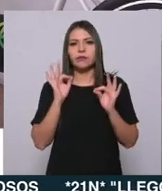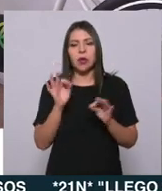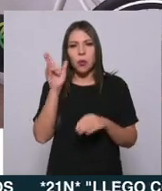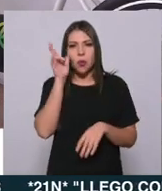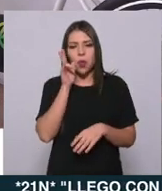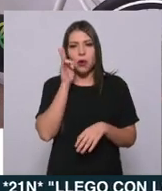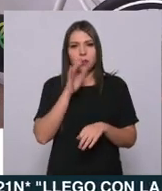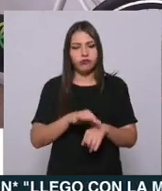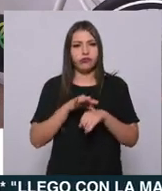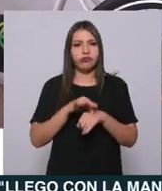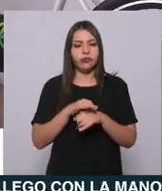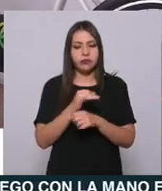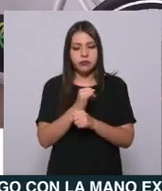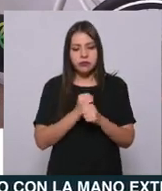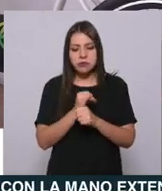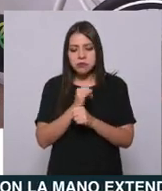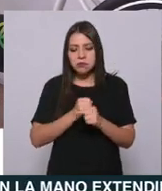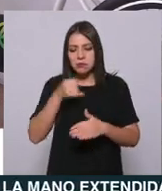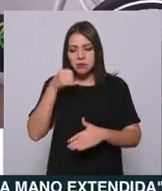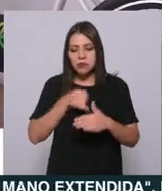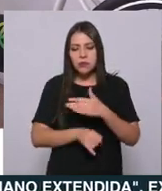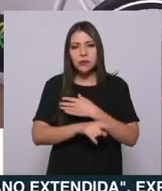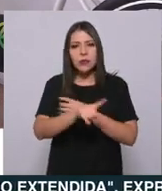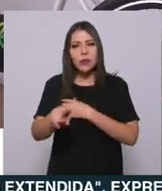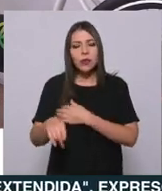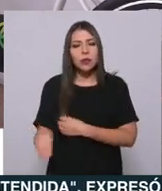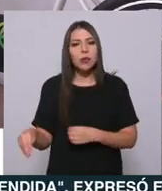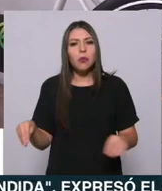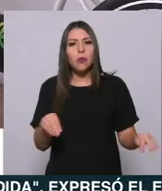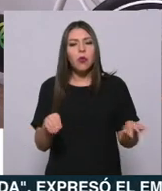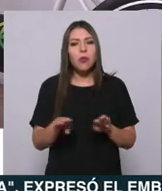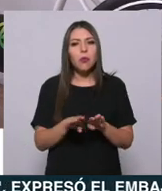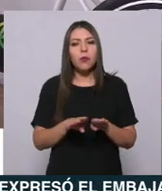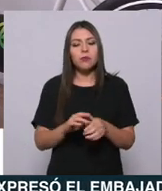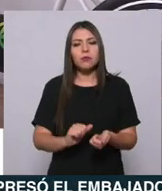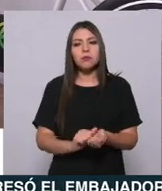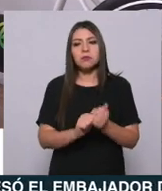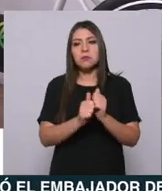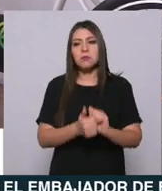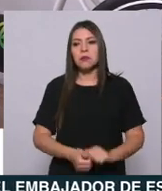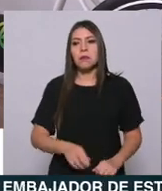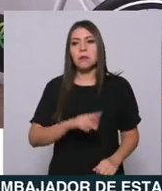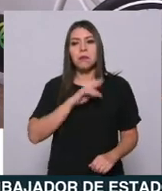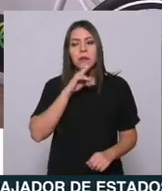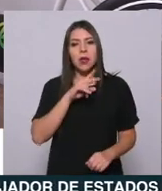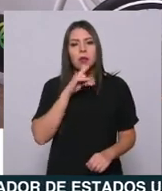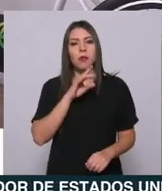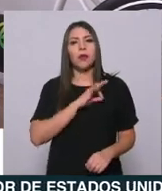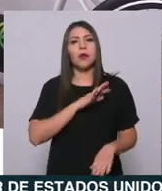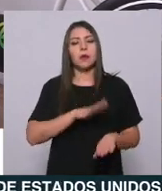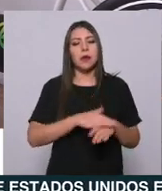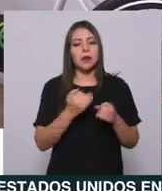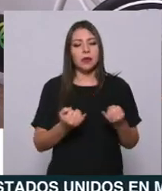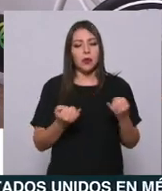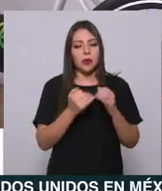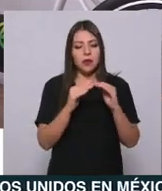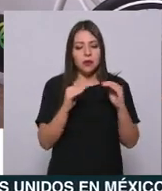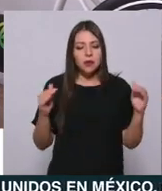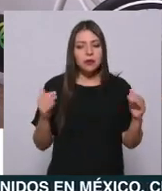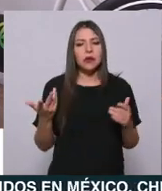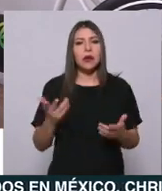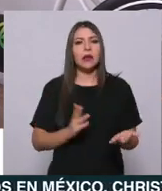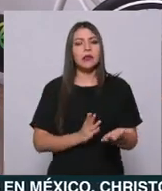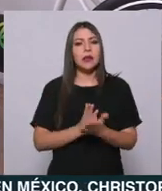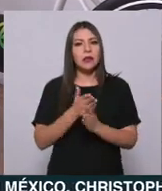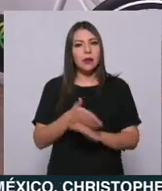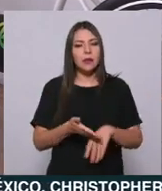cómo mejorar la movilidad sustentable en las ciudades, cómo hacerla también más equitativa, más accesible y